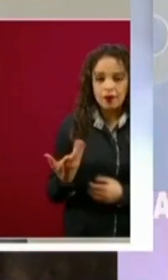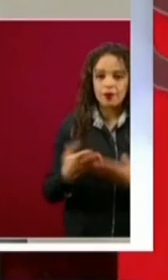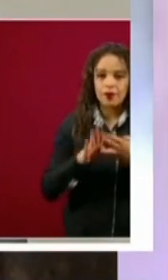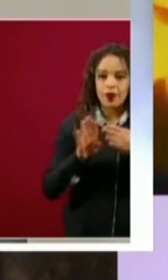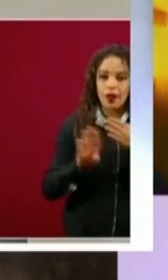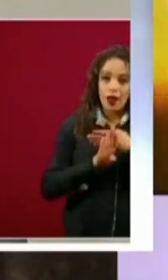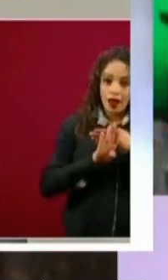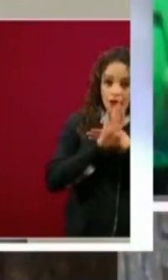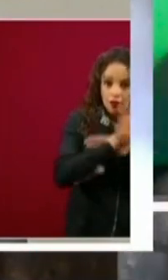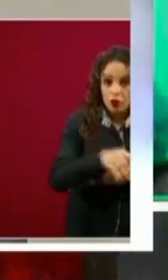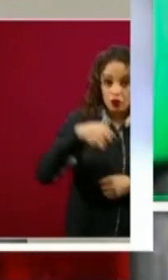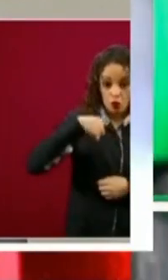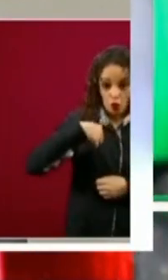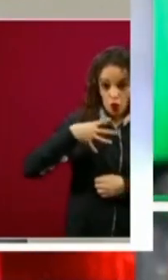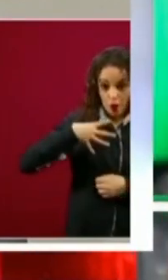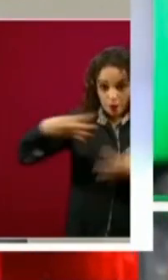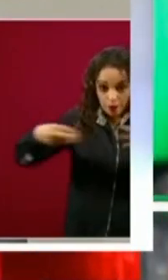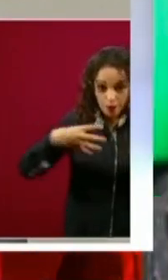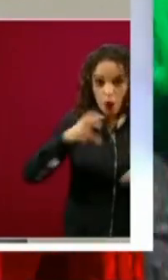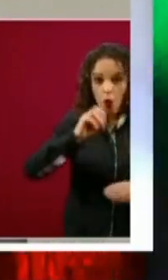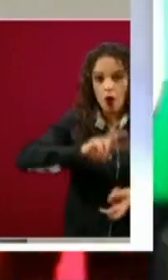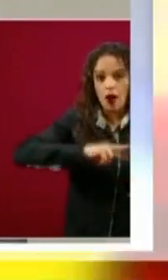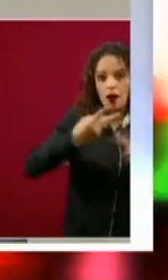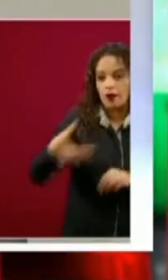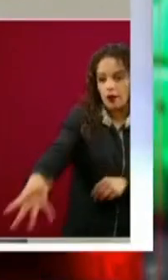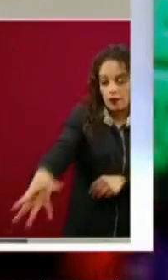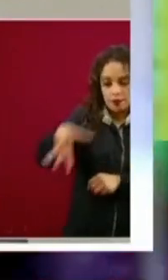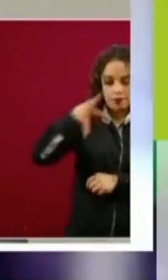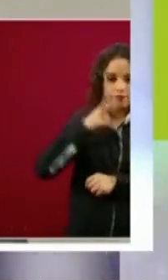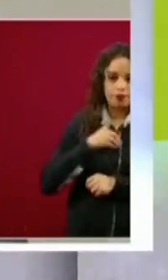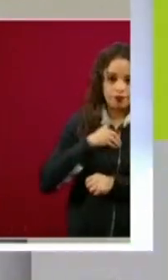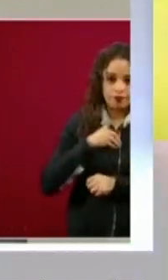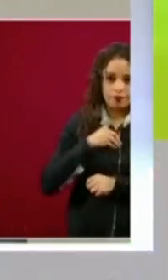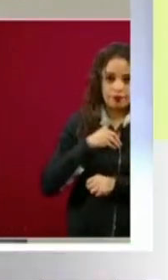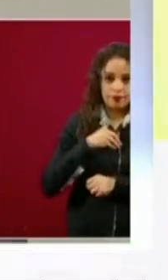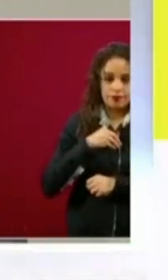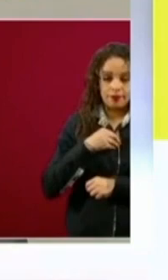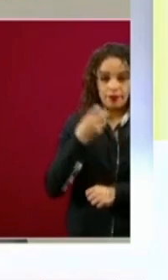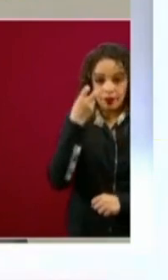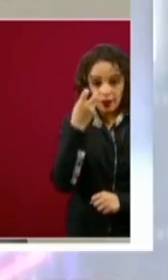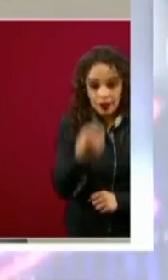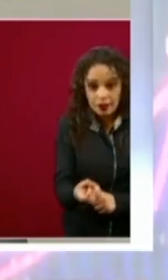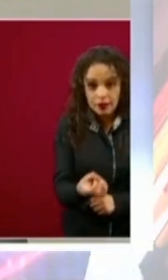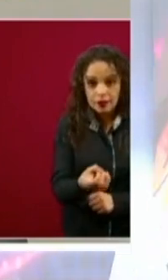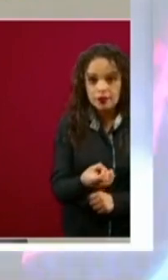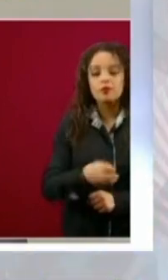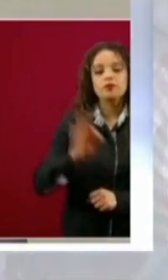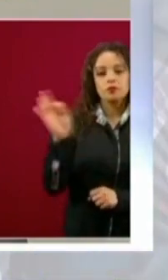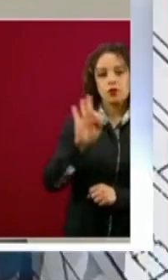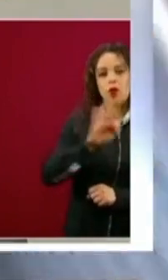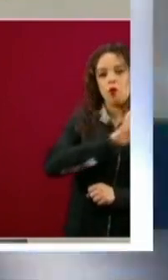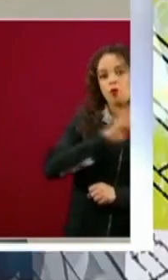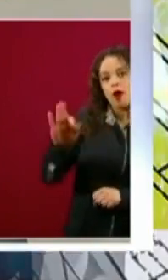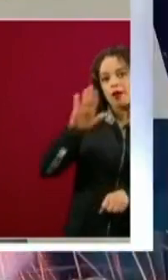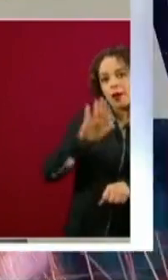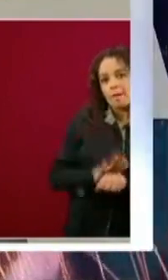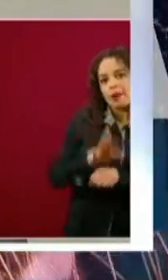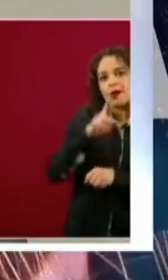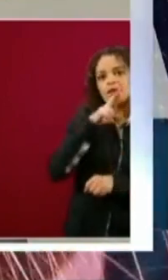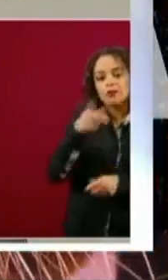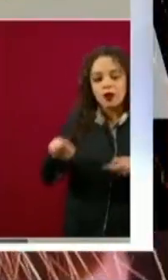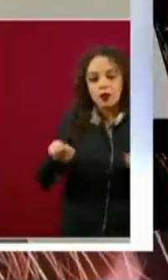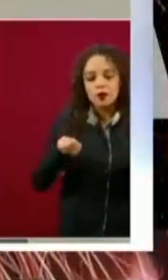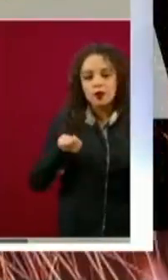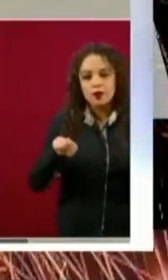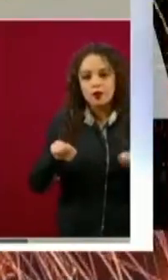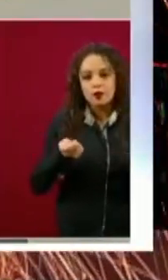ser contagiados. Y en ese sentido, lograr tener un mejor dominio de la epidemia a lo largo de